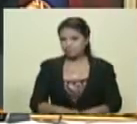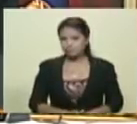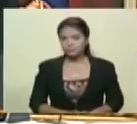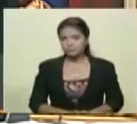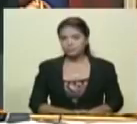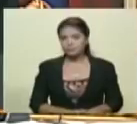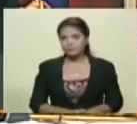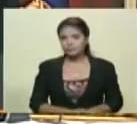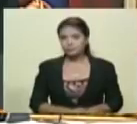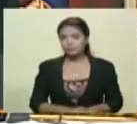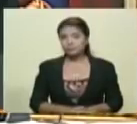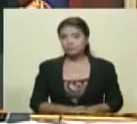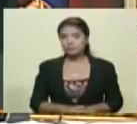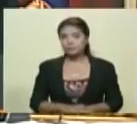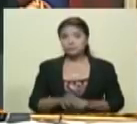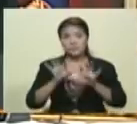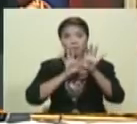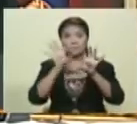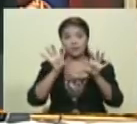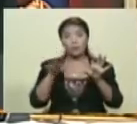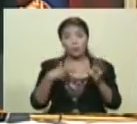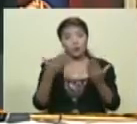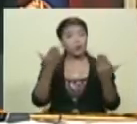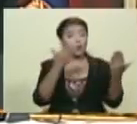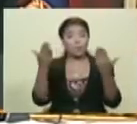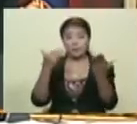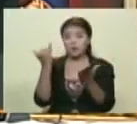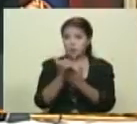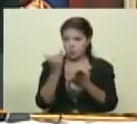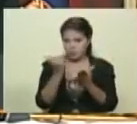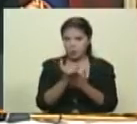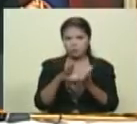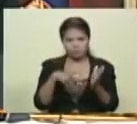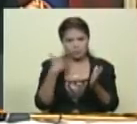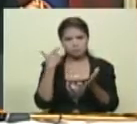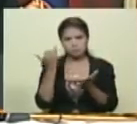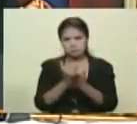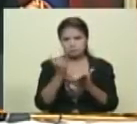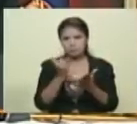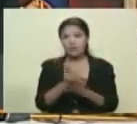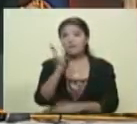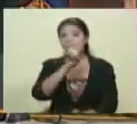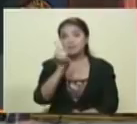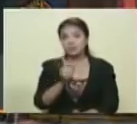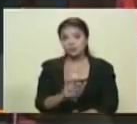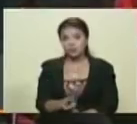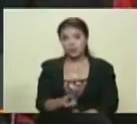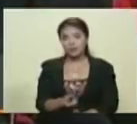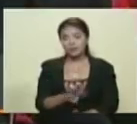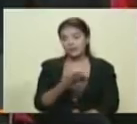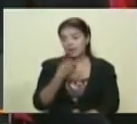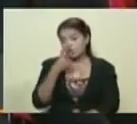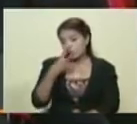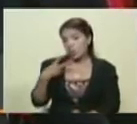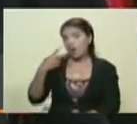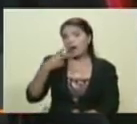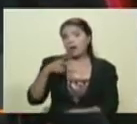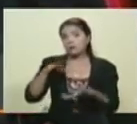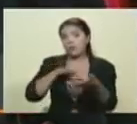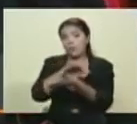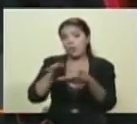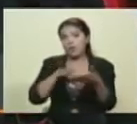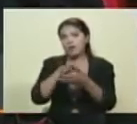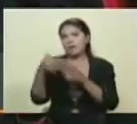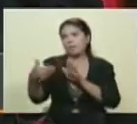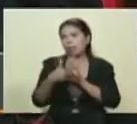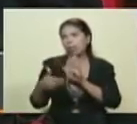que a nivel internacional puede ser comparado y comprobado. Venezuela pasó, en estos 2 años de guerra y